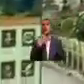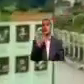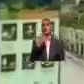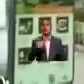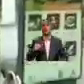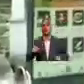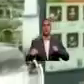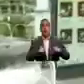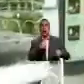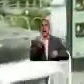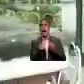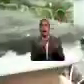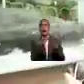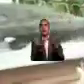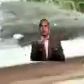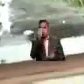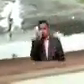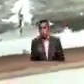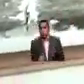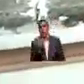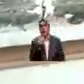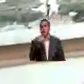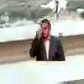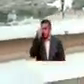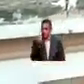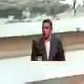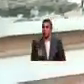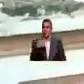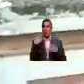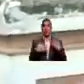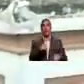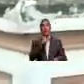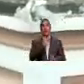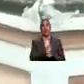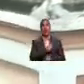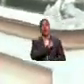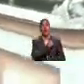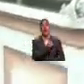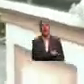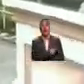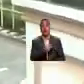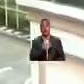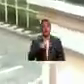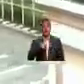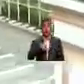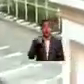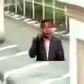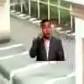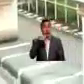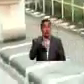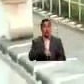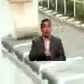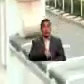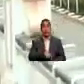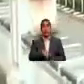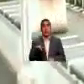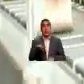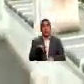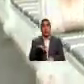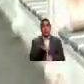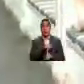qué estaba haciendo? Buenos días. Buenos días, bastante fuerte. Creo que a esas horas tempranas de la